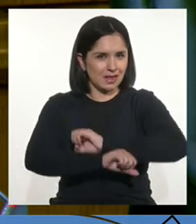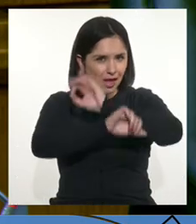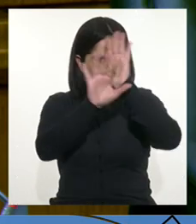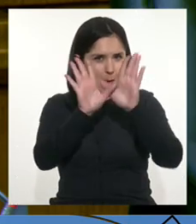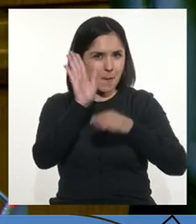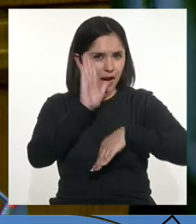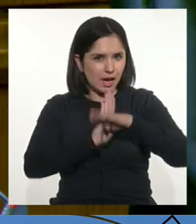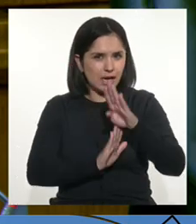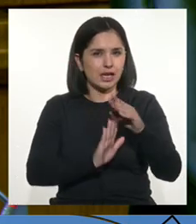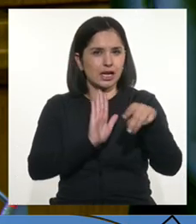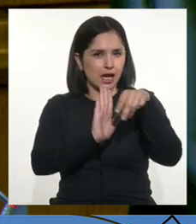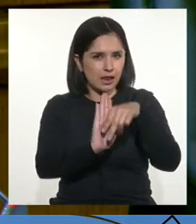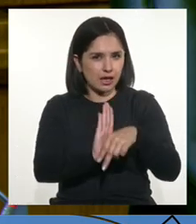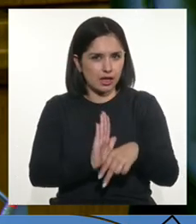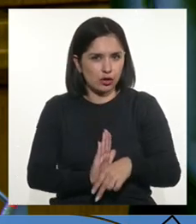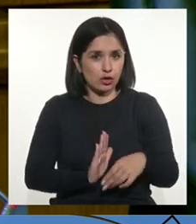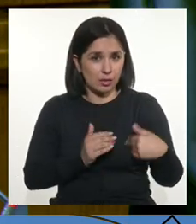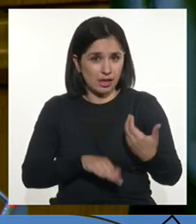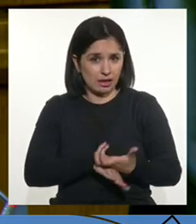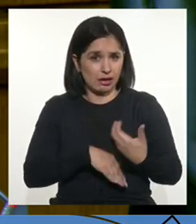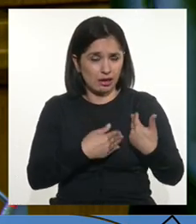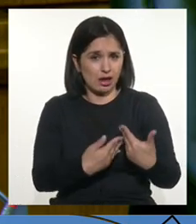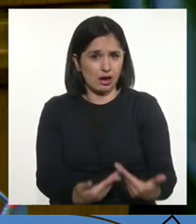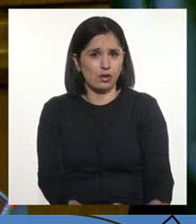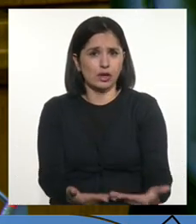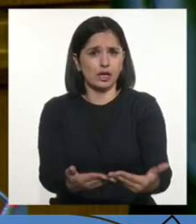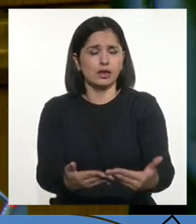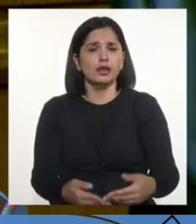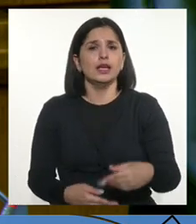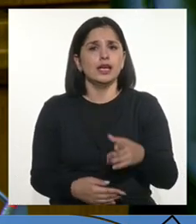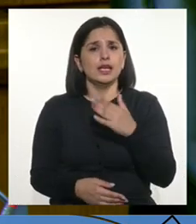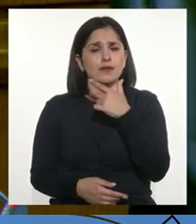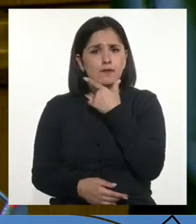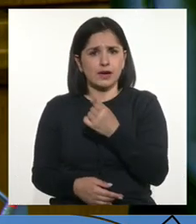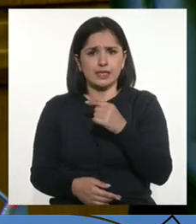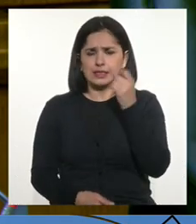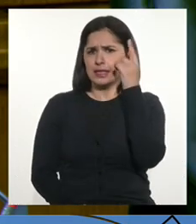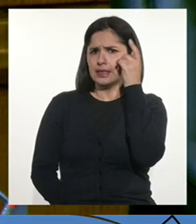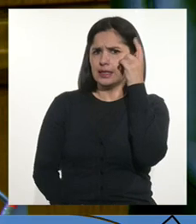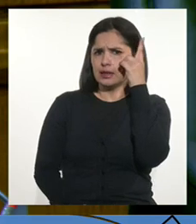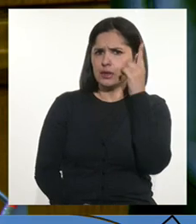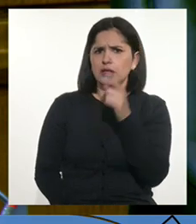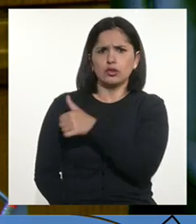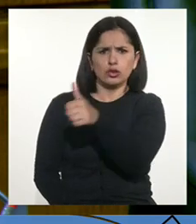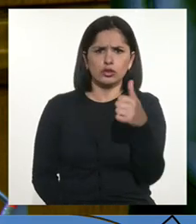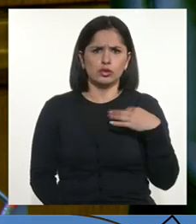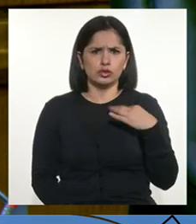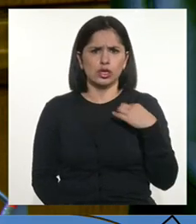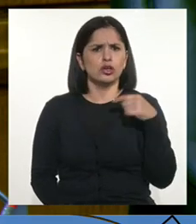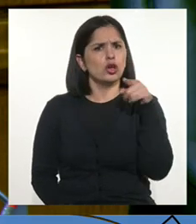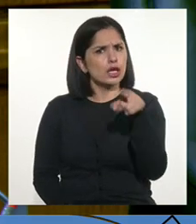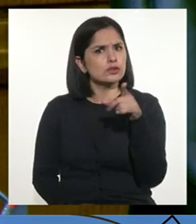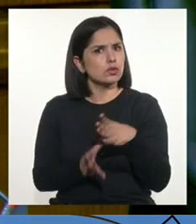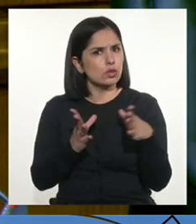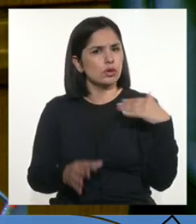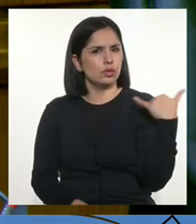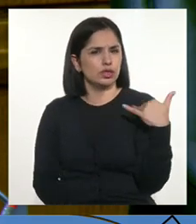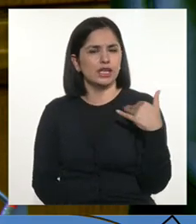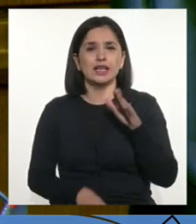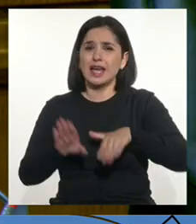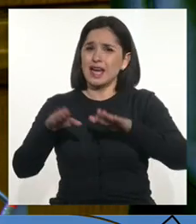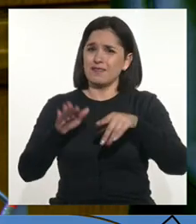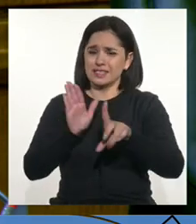acerca de las normas jurídicas vigente y facilita la comprensión de la ciudadanía yo creo que eso es súper relevante muchas veces